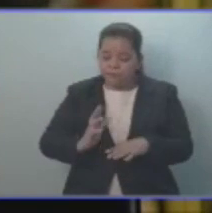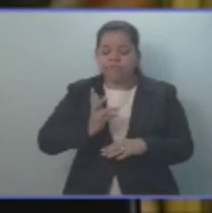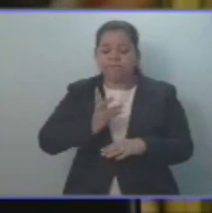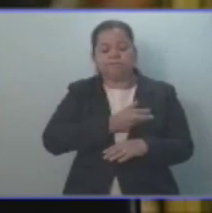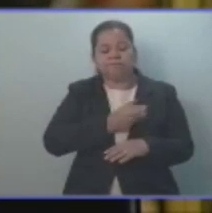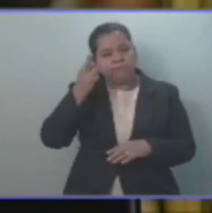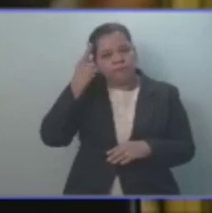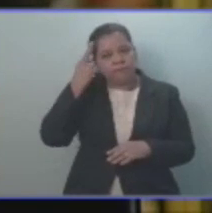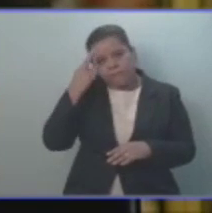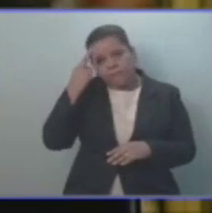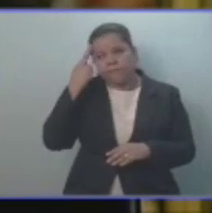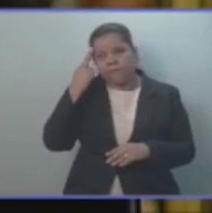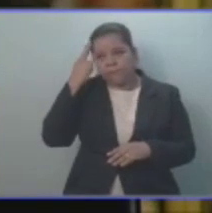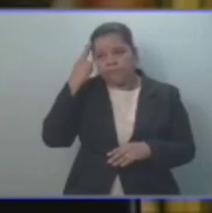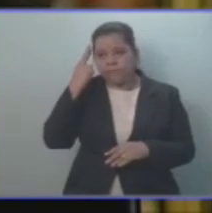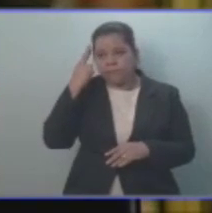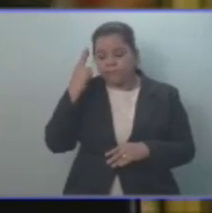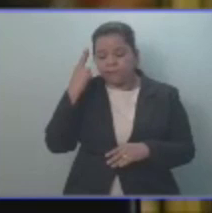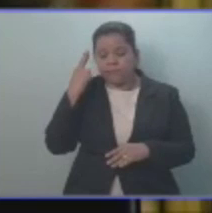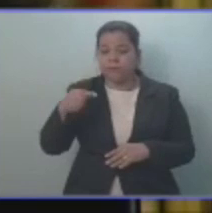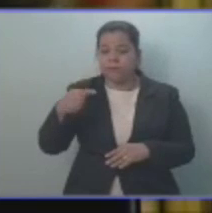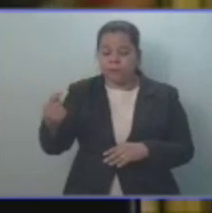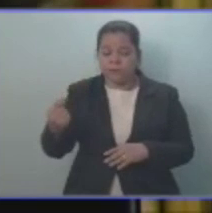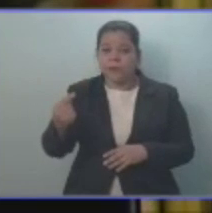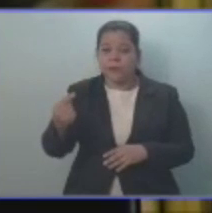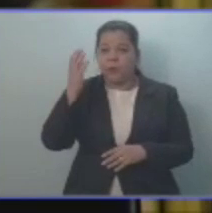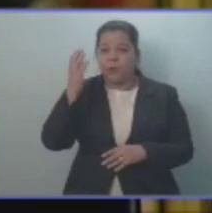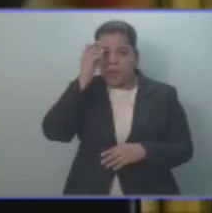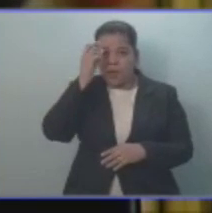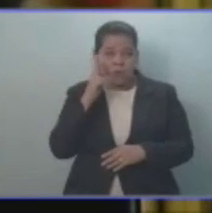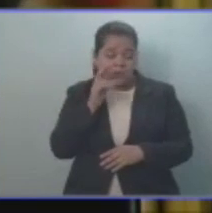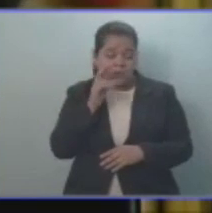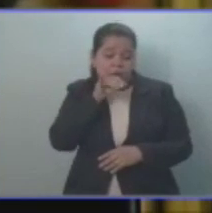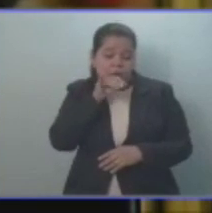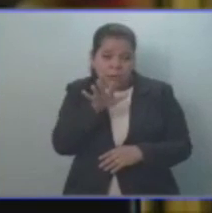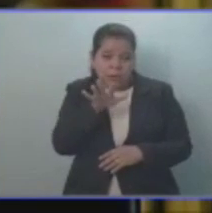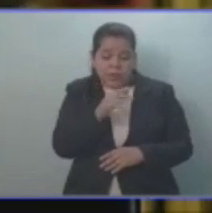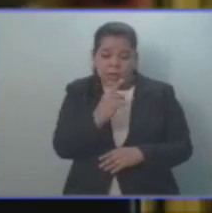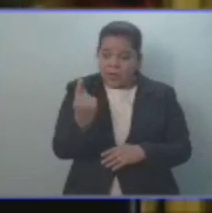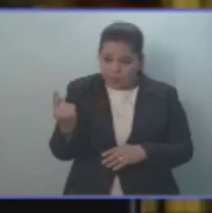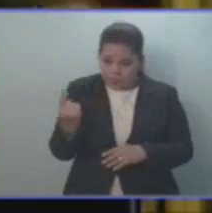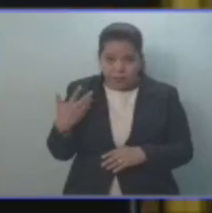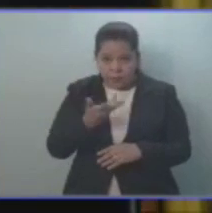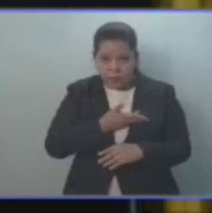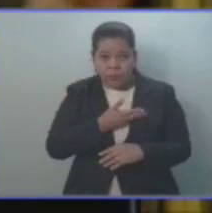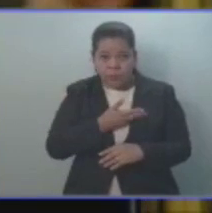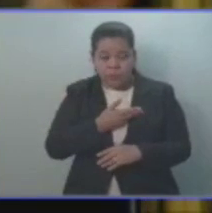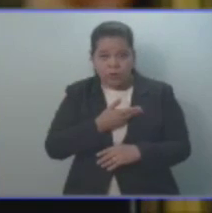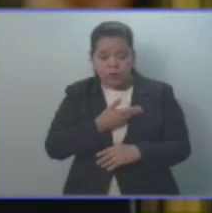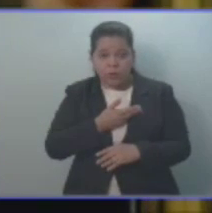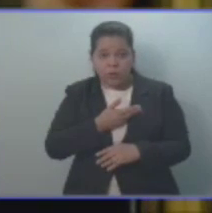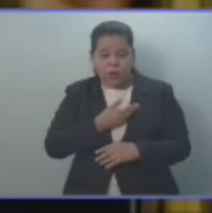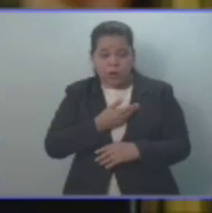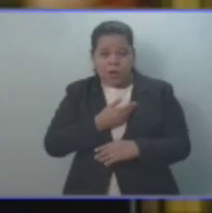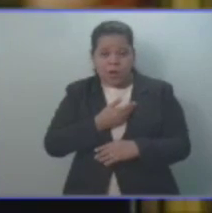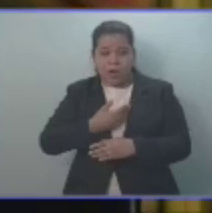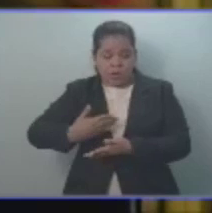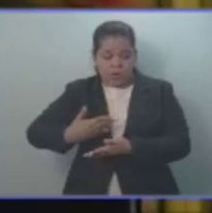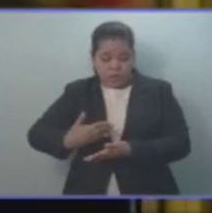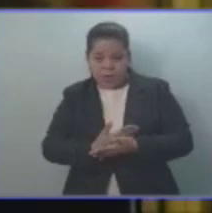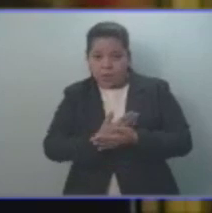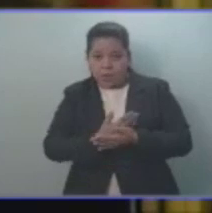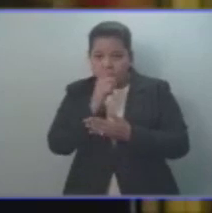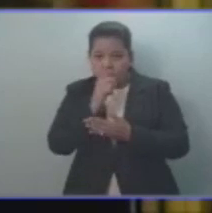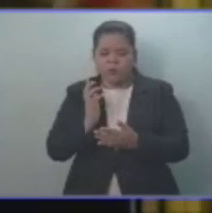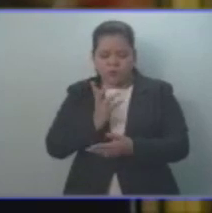reflexión cuando San Romero nos dice que los cristianos llevamos una fuerza